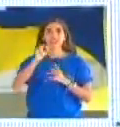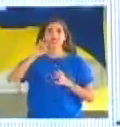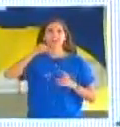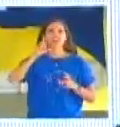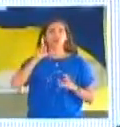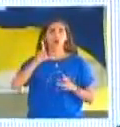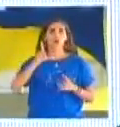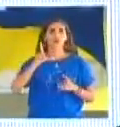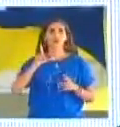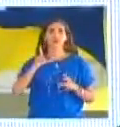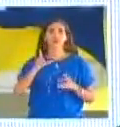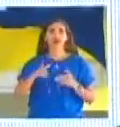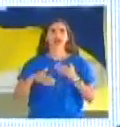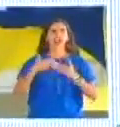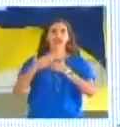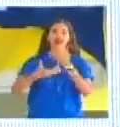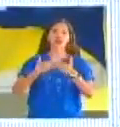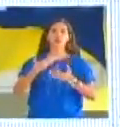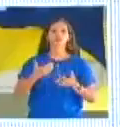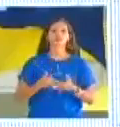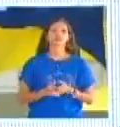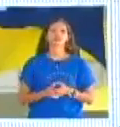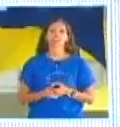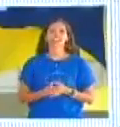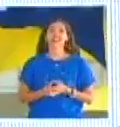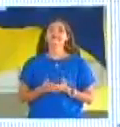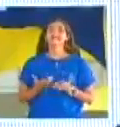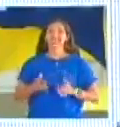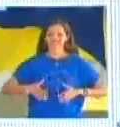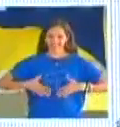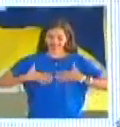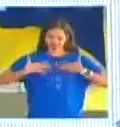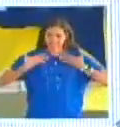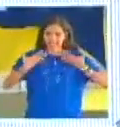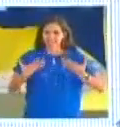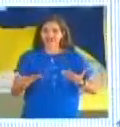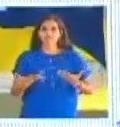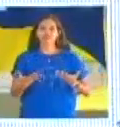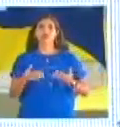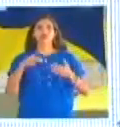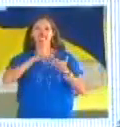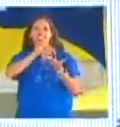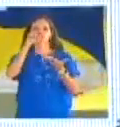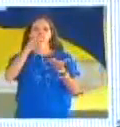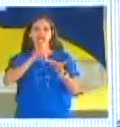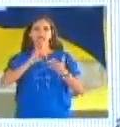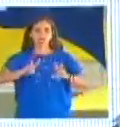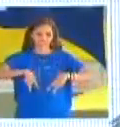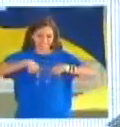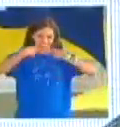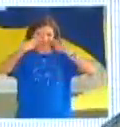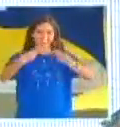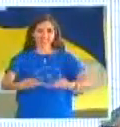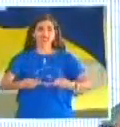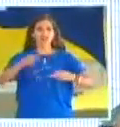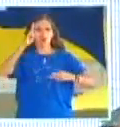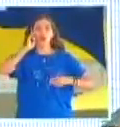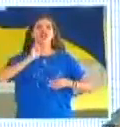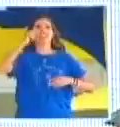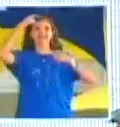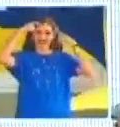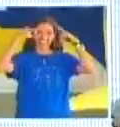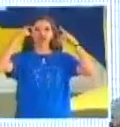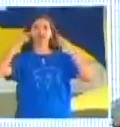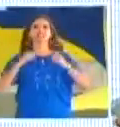julio arranca un proceso de renacimiento nacional, de renacimiento de Bolívar y de